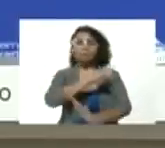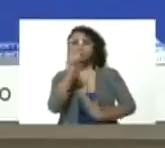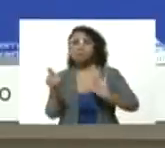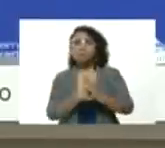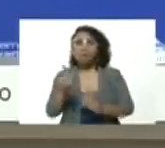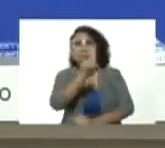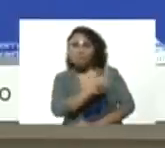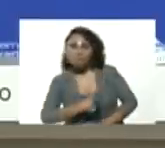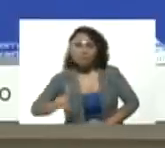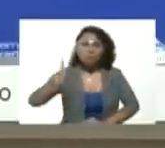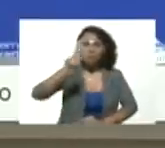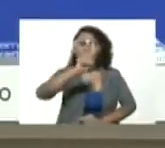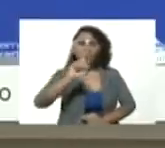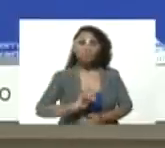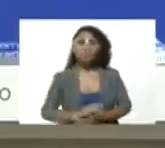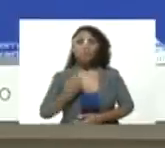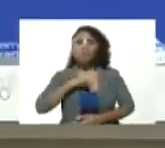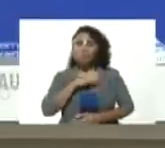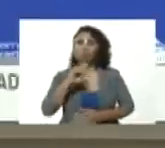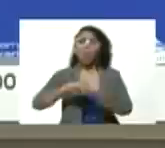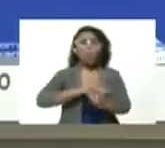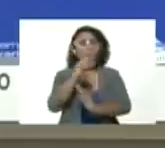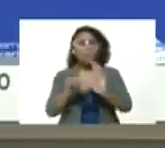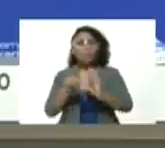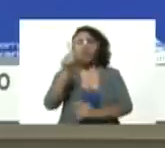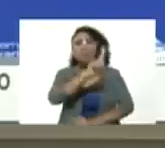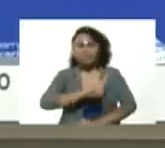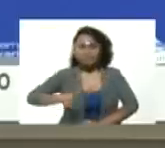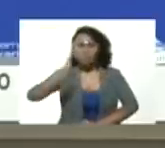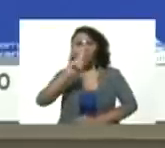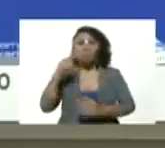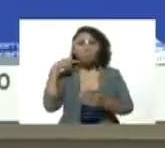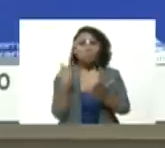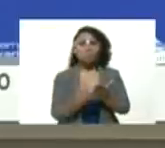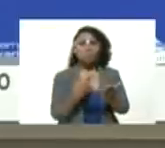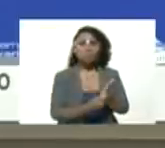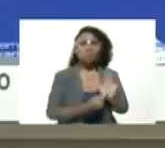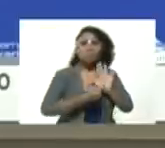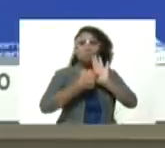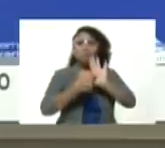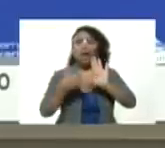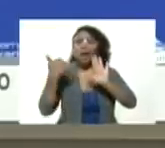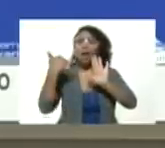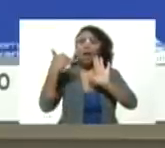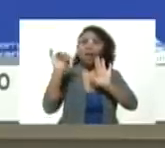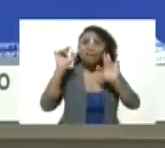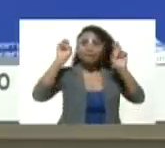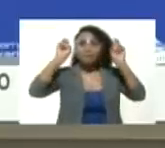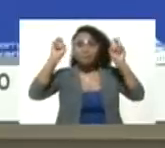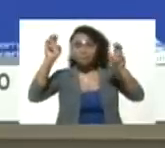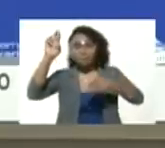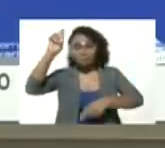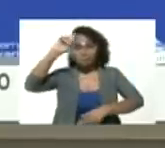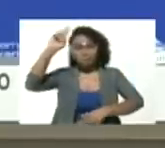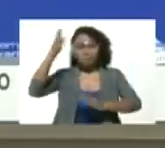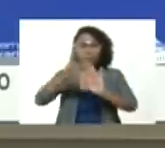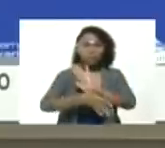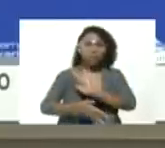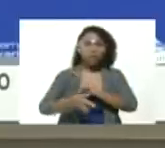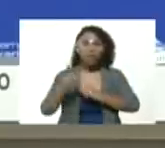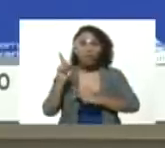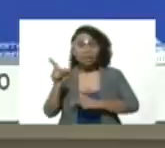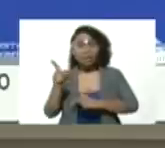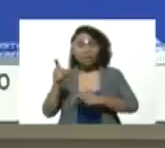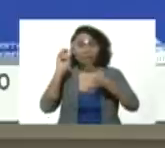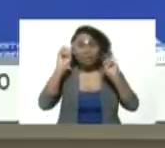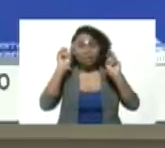ciclo. Hemos completado el ciclo para demostrar que hay causas razonables en esta